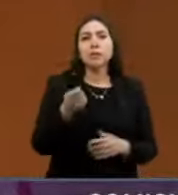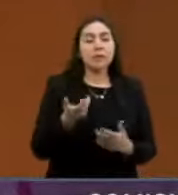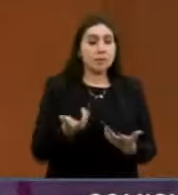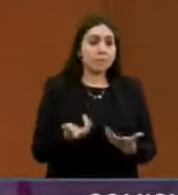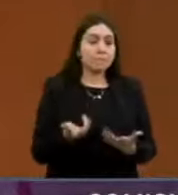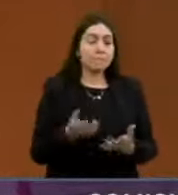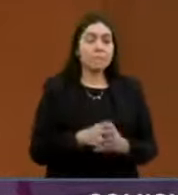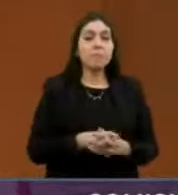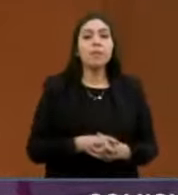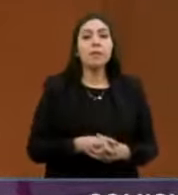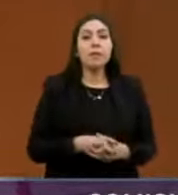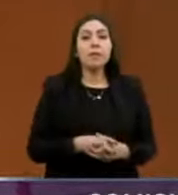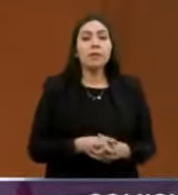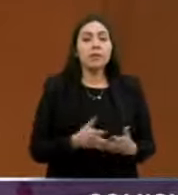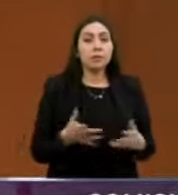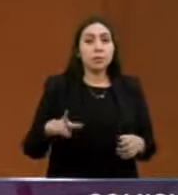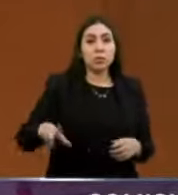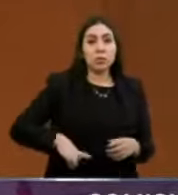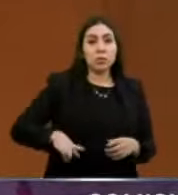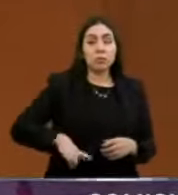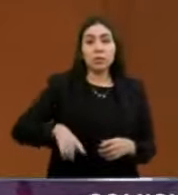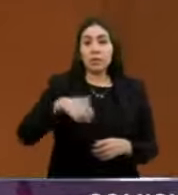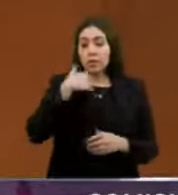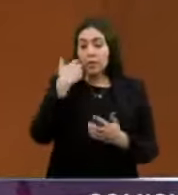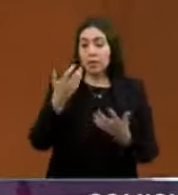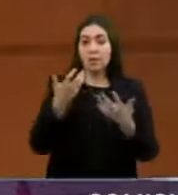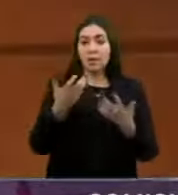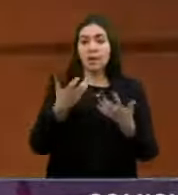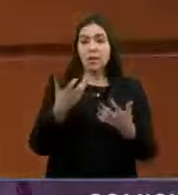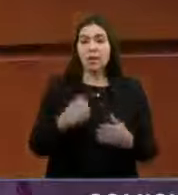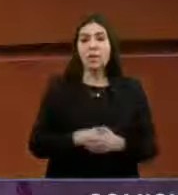quiere pasar de